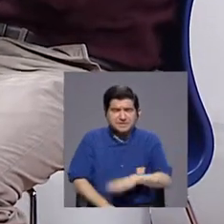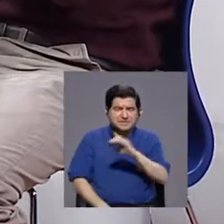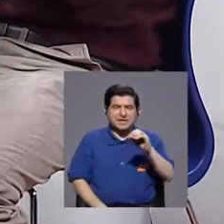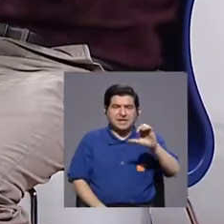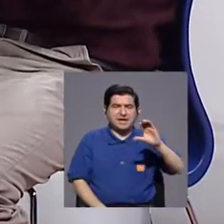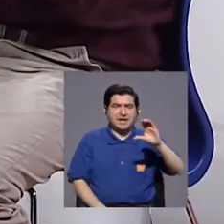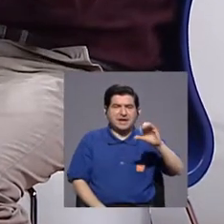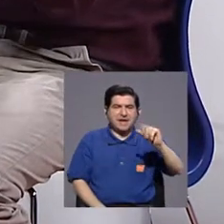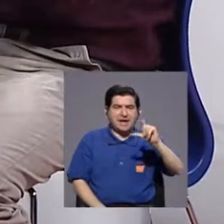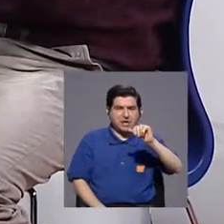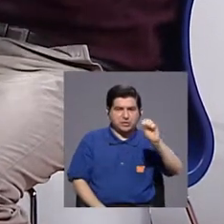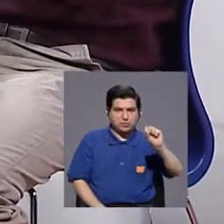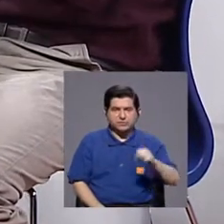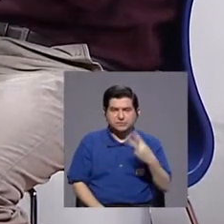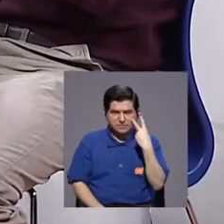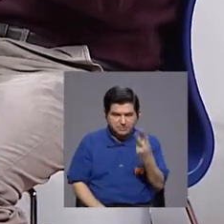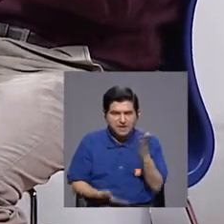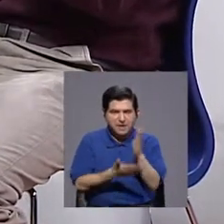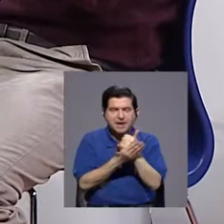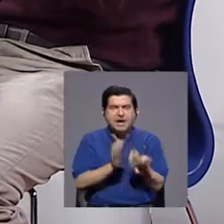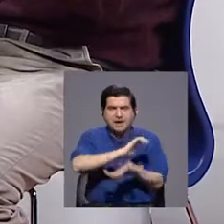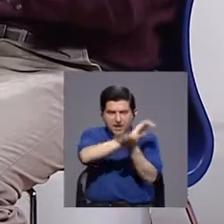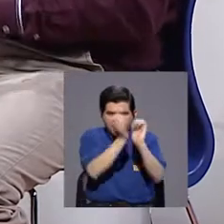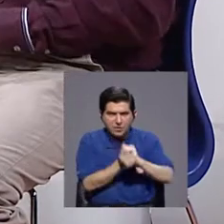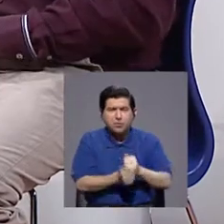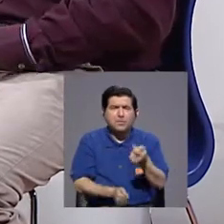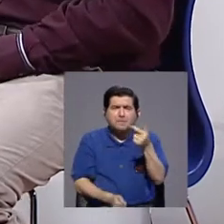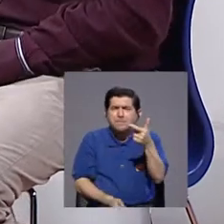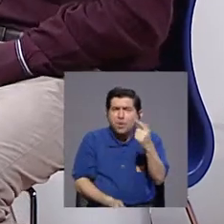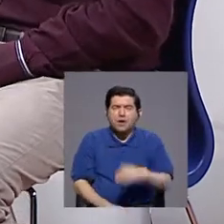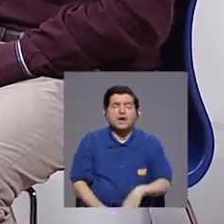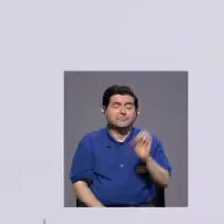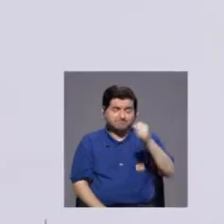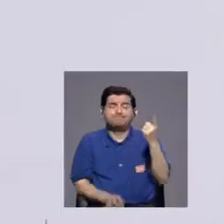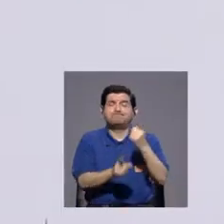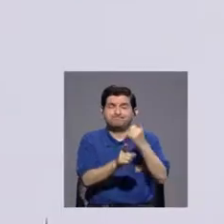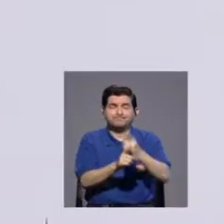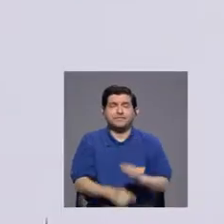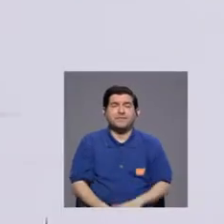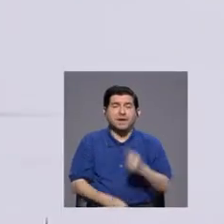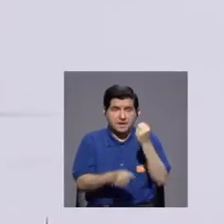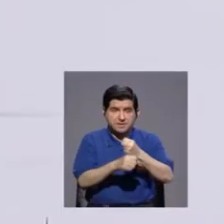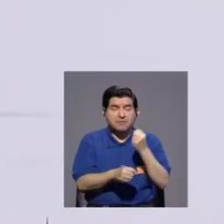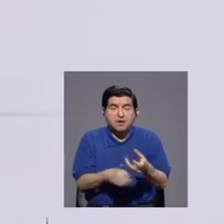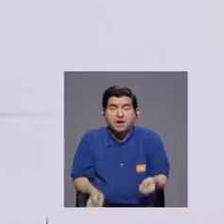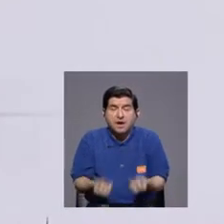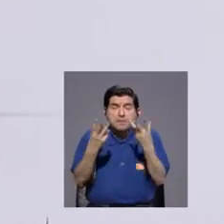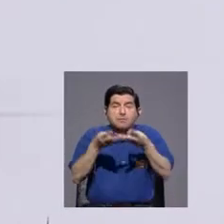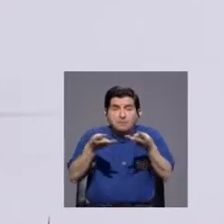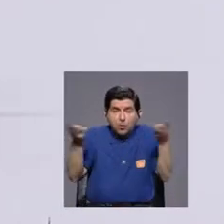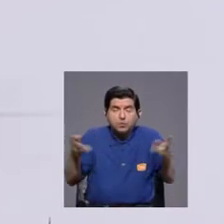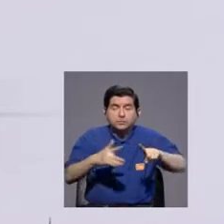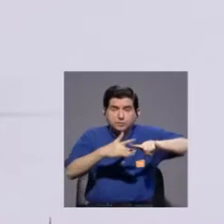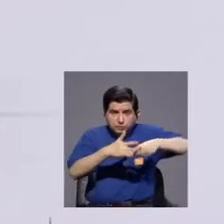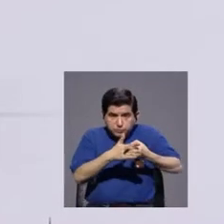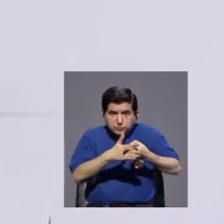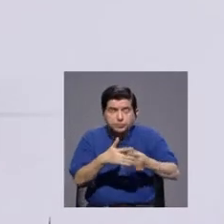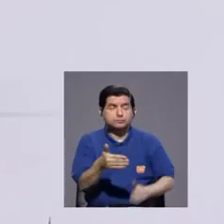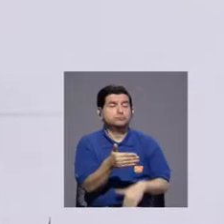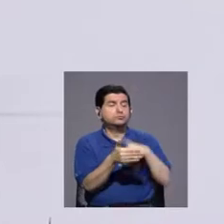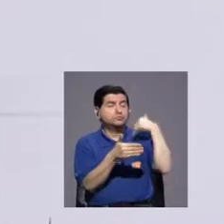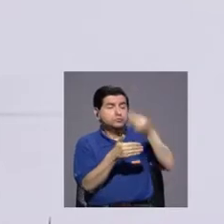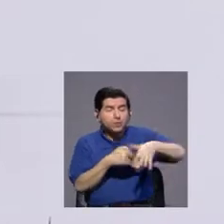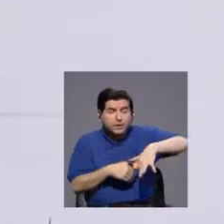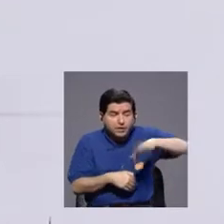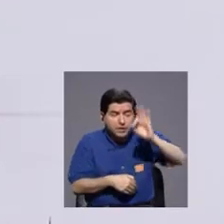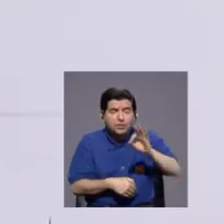para percibir algunas mutaciones que son muy pocas exactamente tenemos que trabajar con una gran cantidad de material inicial para poder